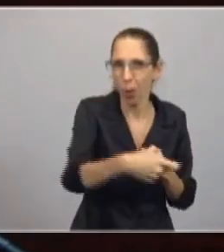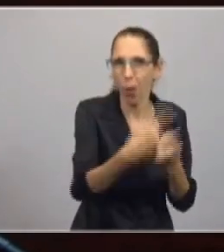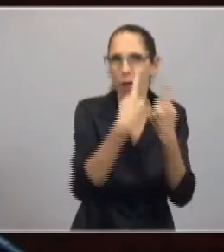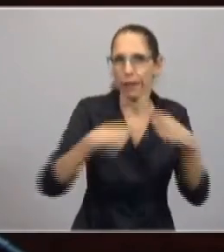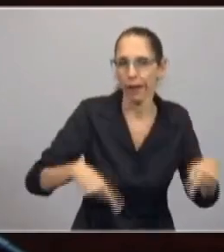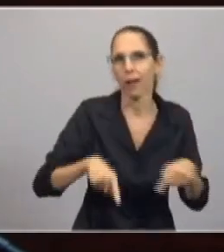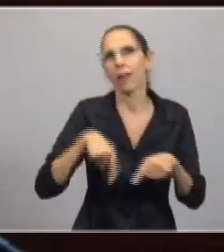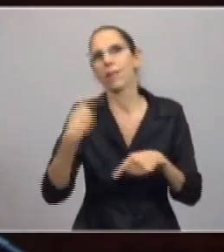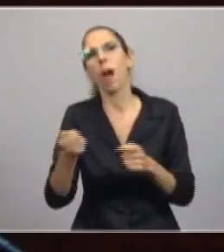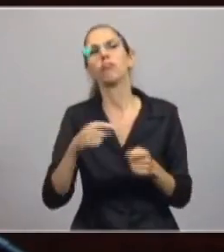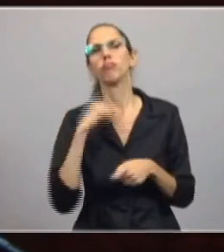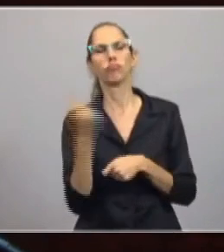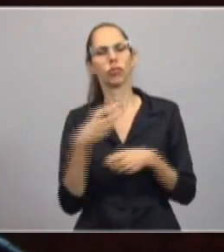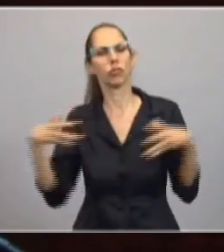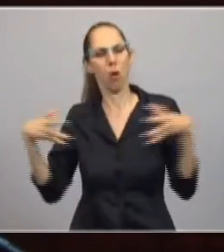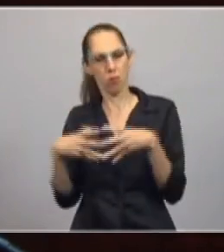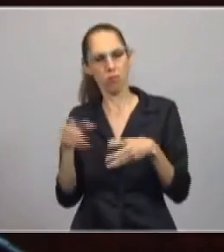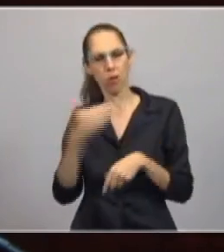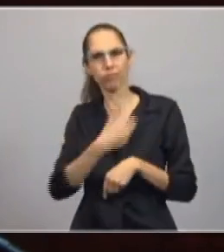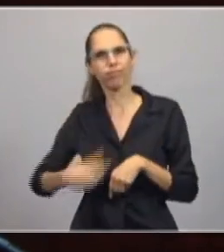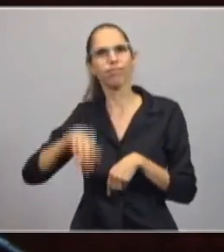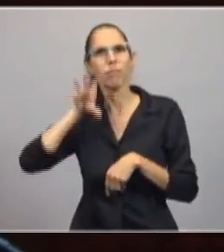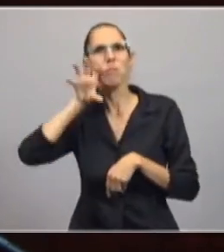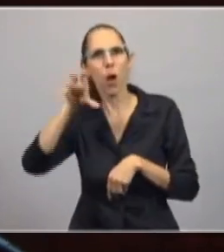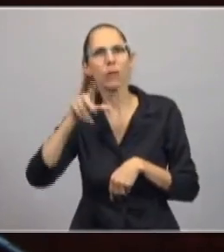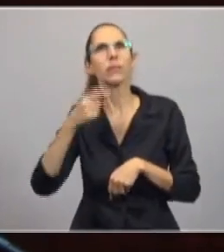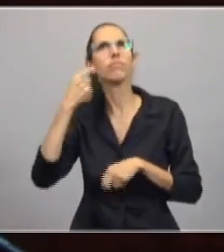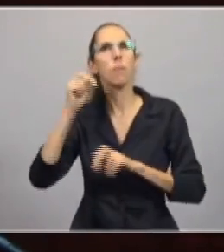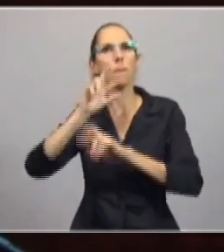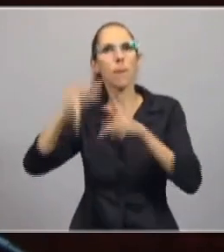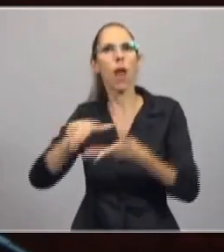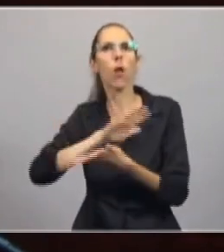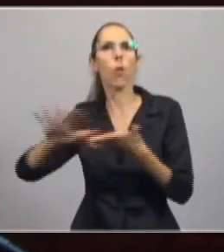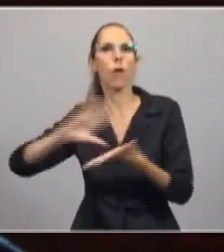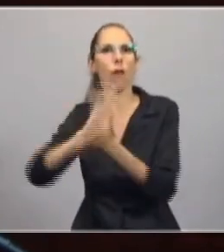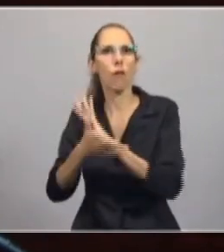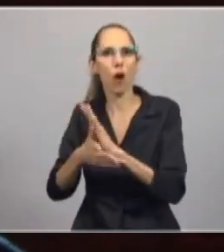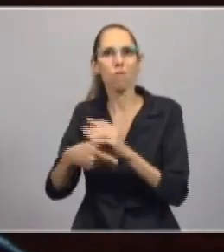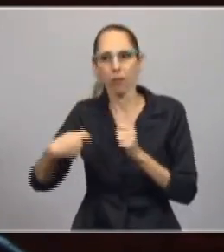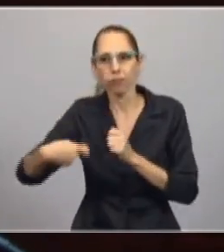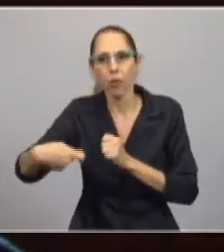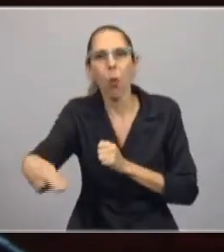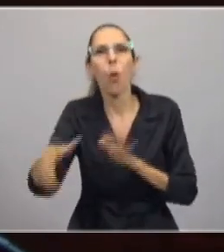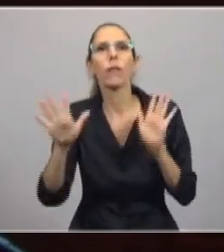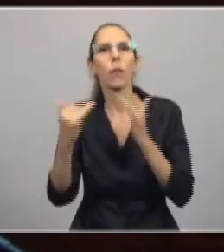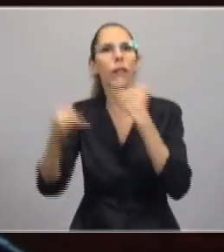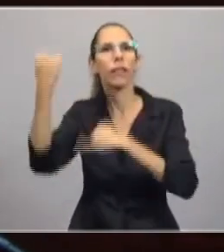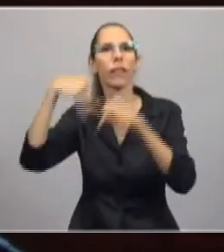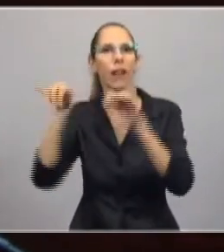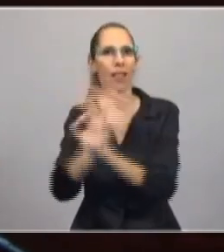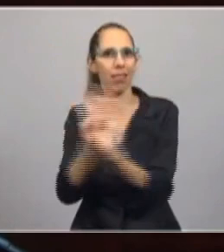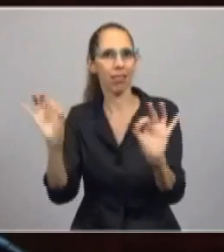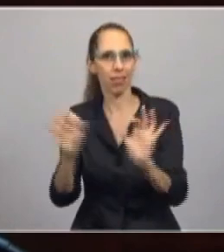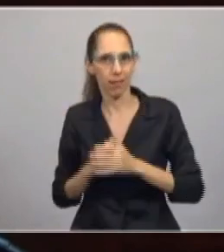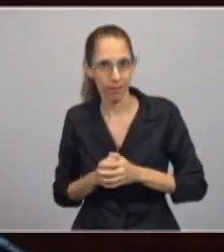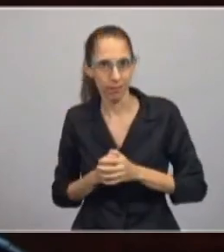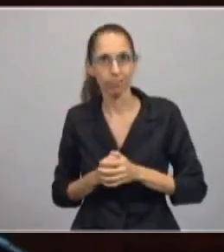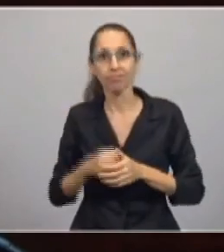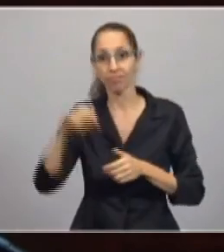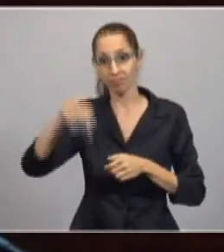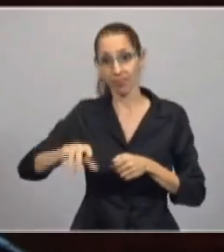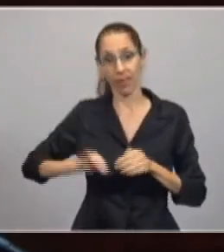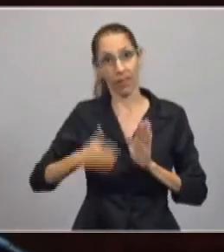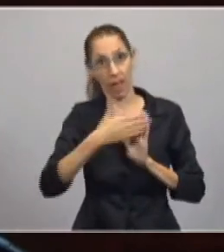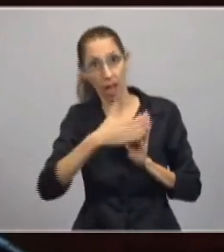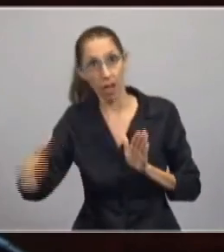Compras desarrollamos diferentes líneas de promoción en cuotas sin interés. En lo que va de 20 a